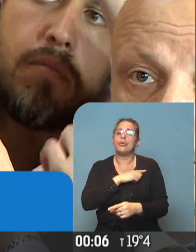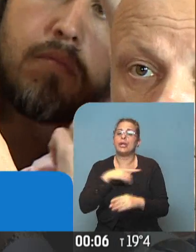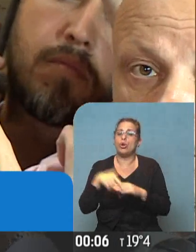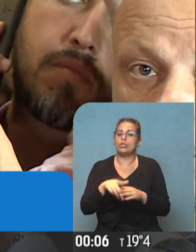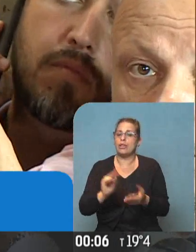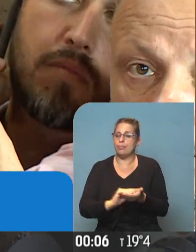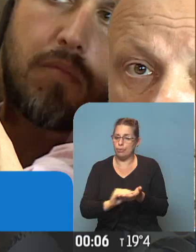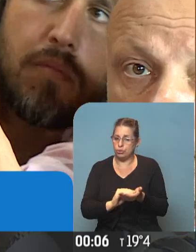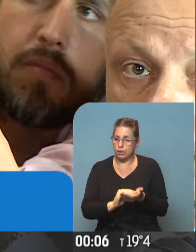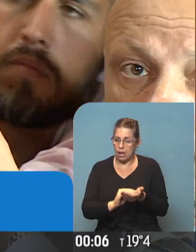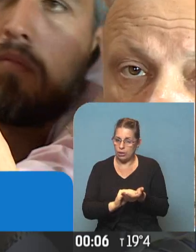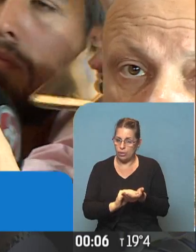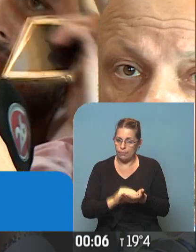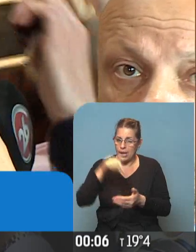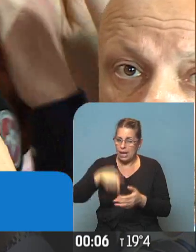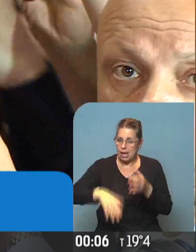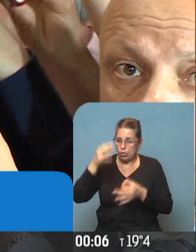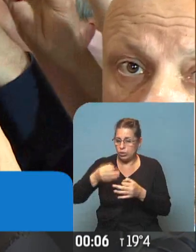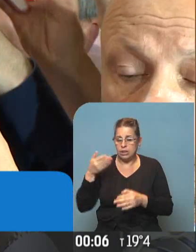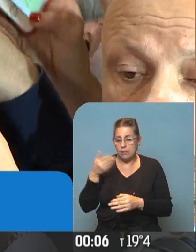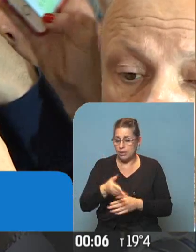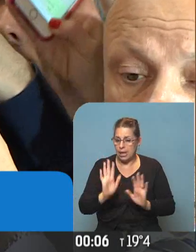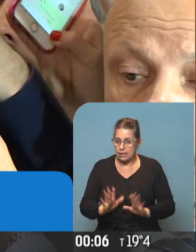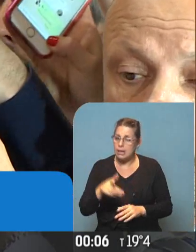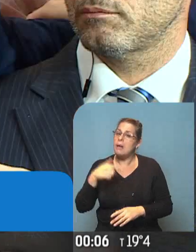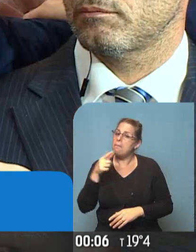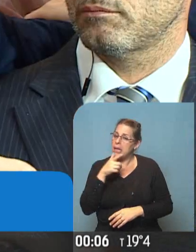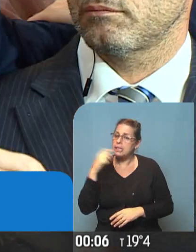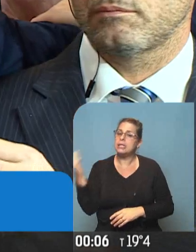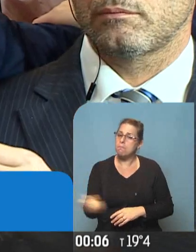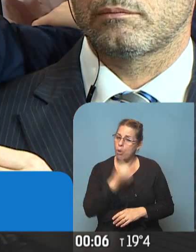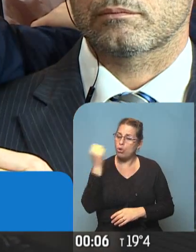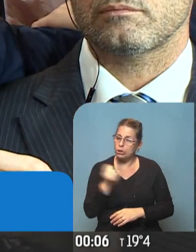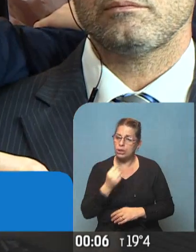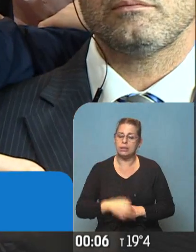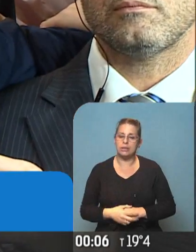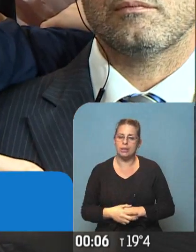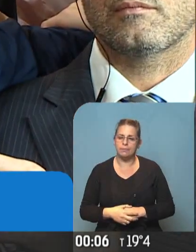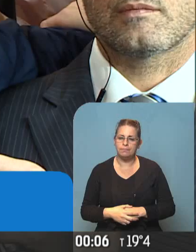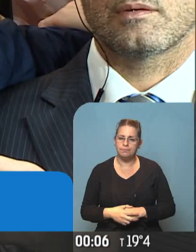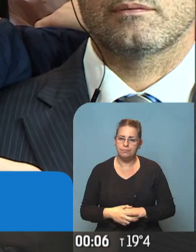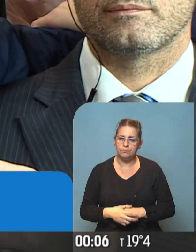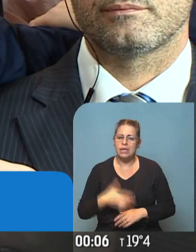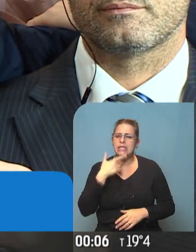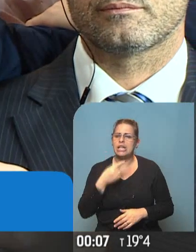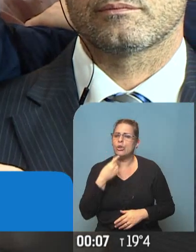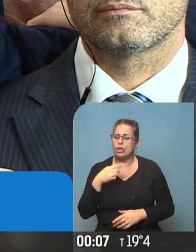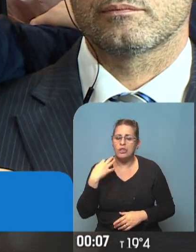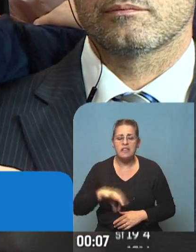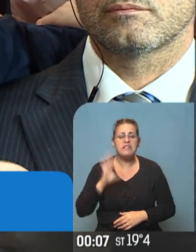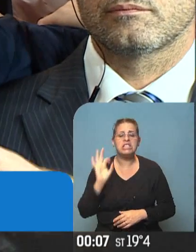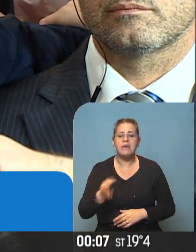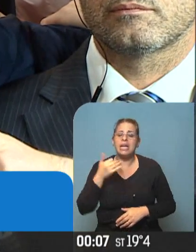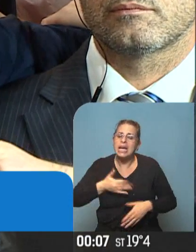diputado respecto a quien la justicia lo había requerido. Esto me parece que es muy importante. No hay hijo ni entenado, tiene que convencerse que hay un